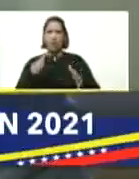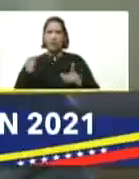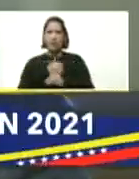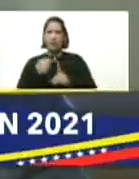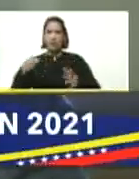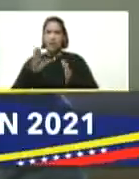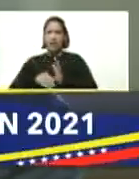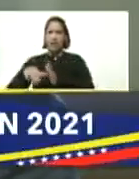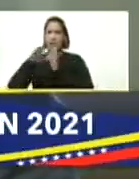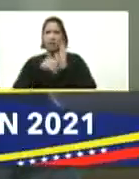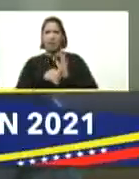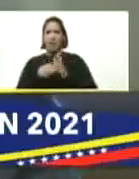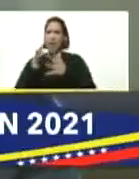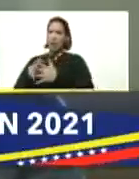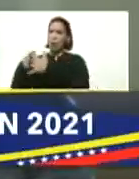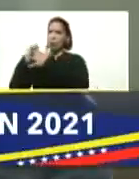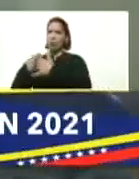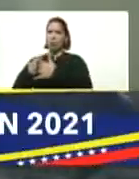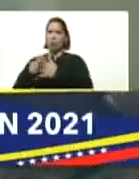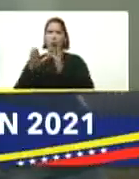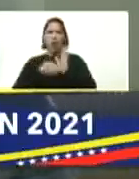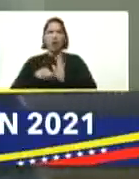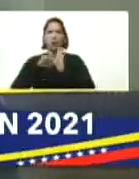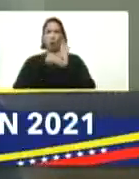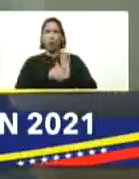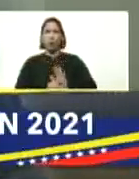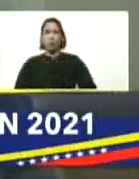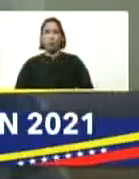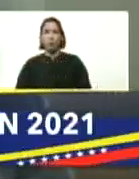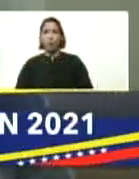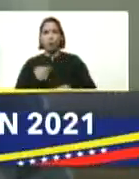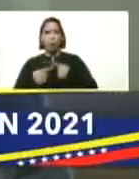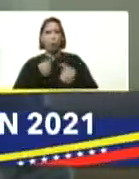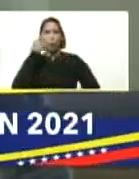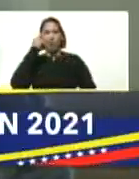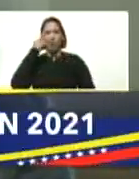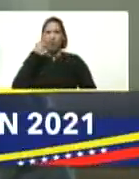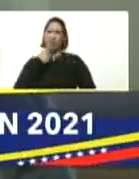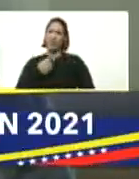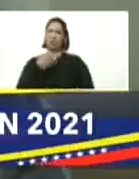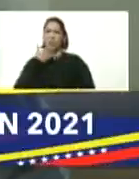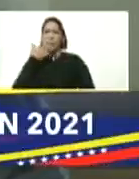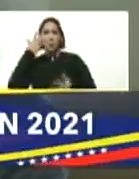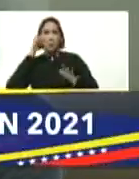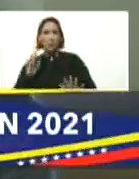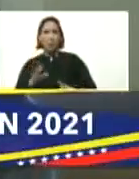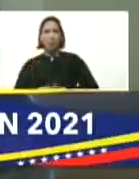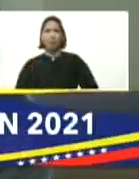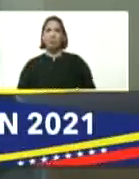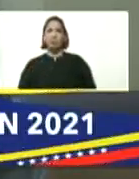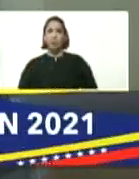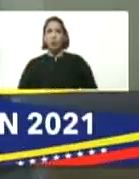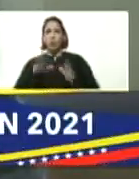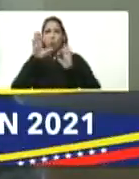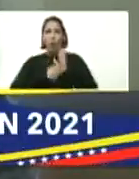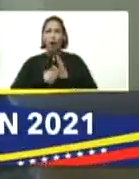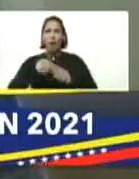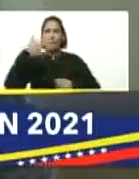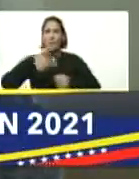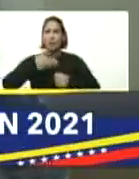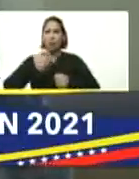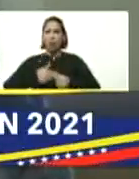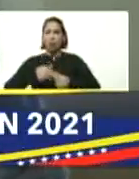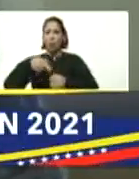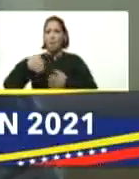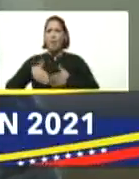han vuelto ladrones, pero ladrones rateros. Todos los días aparece que trataron de sacarle petróleo a un barco iraní, que